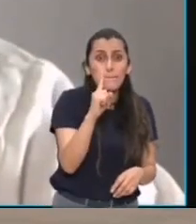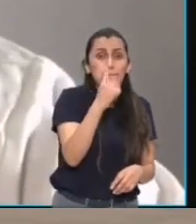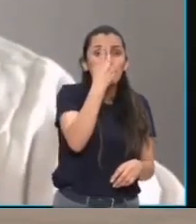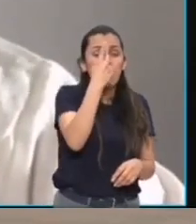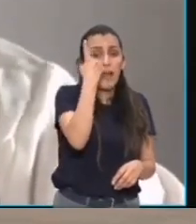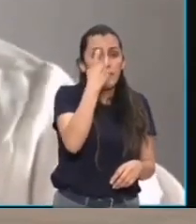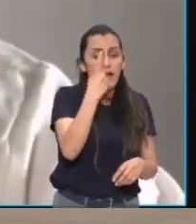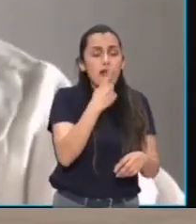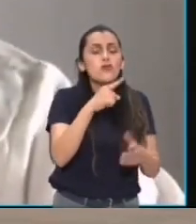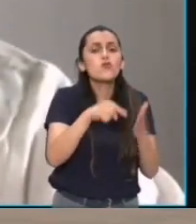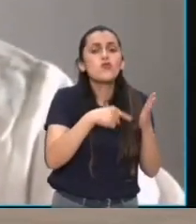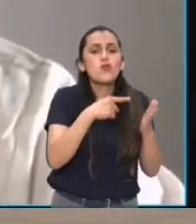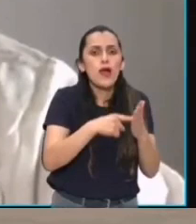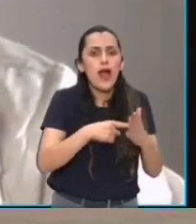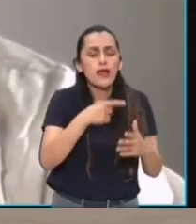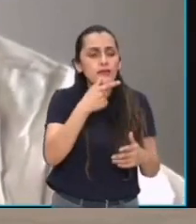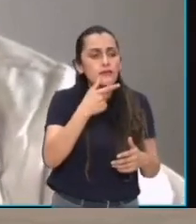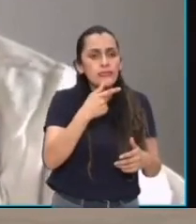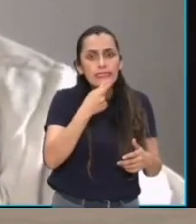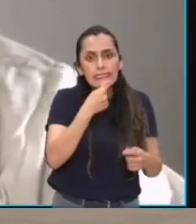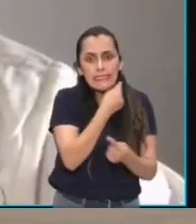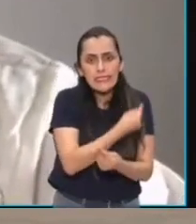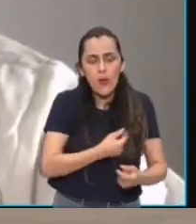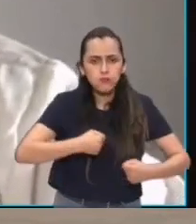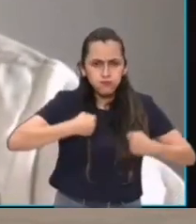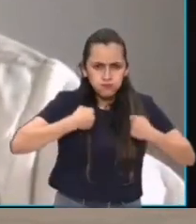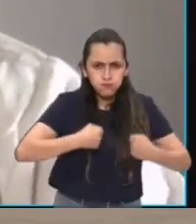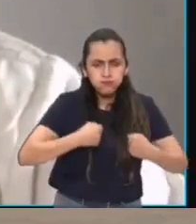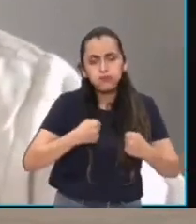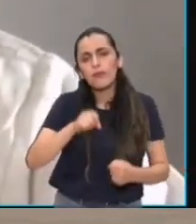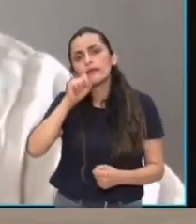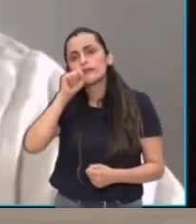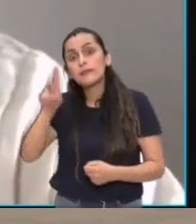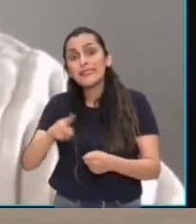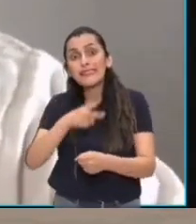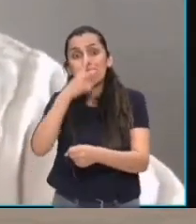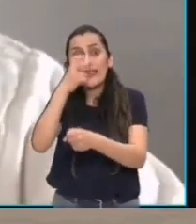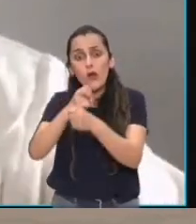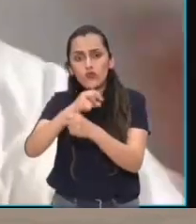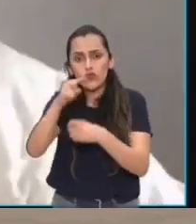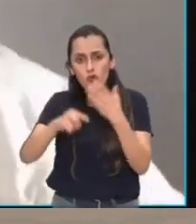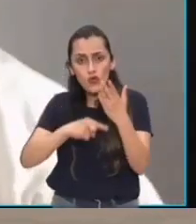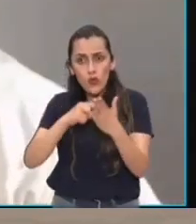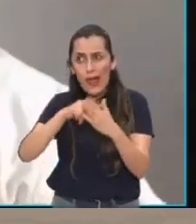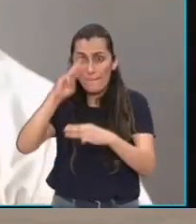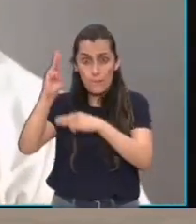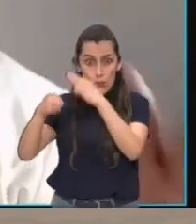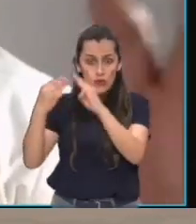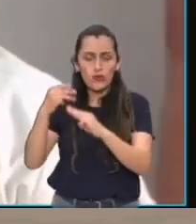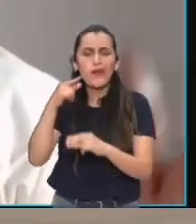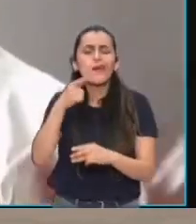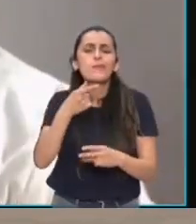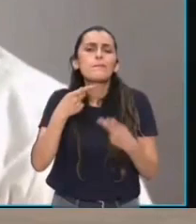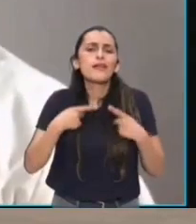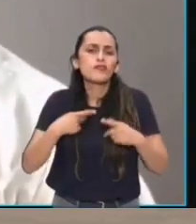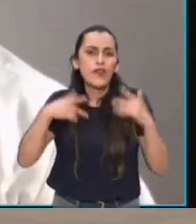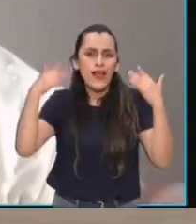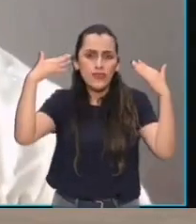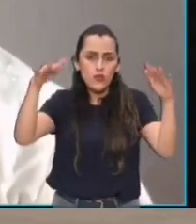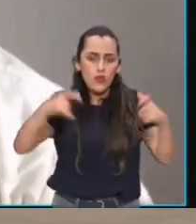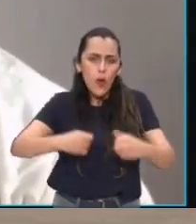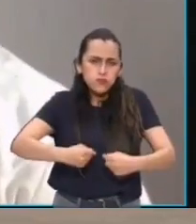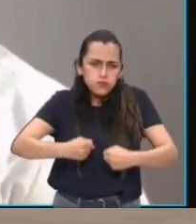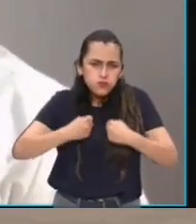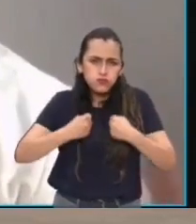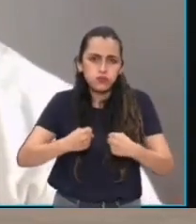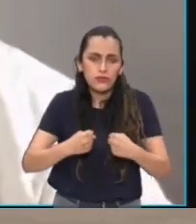de obesidad en adultos y con ello enfermedades cardiovasculares, hipertensión arterial, diabetes mellitus, en fin, que son las enfermedades